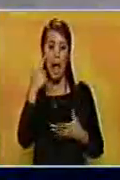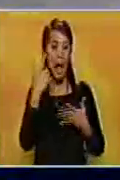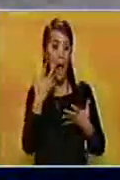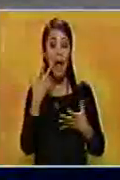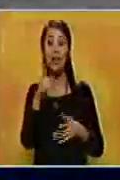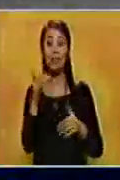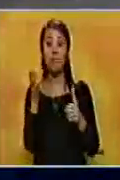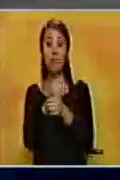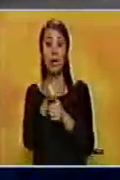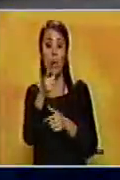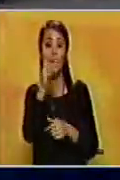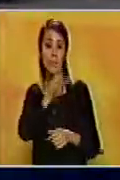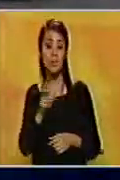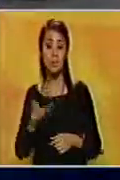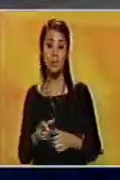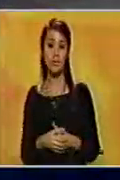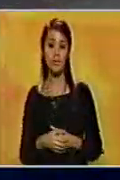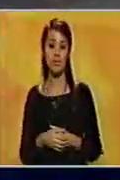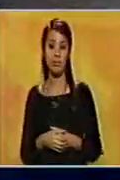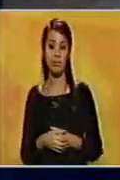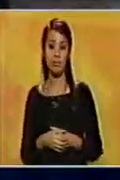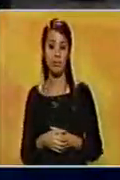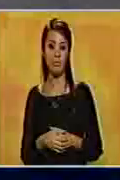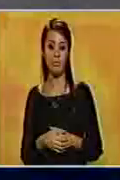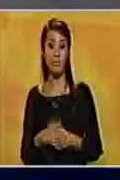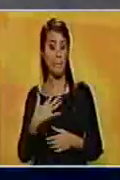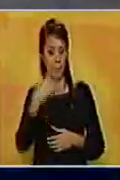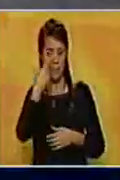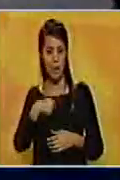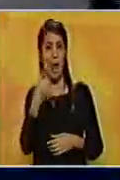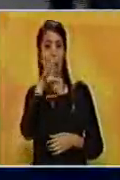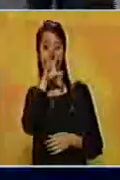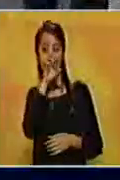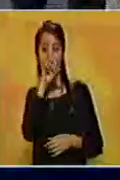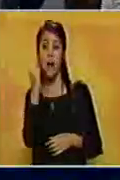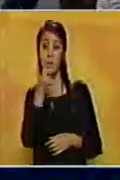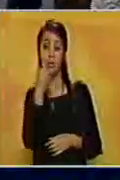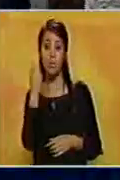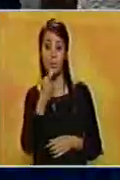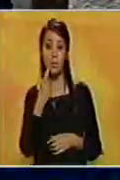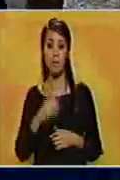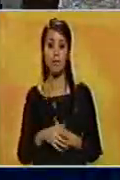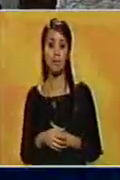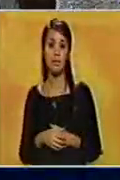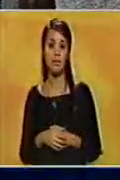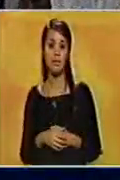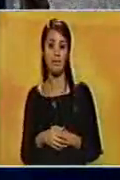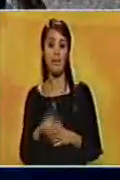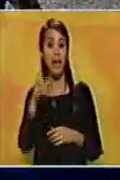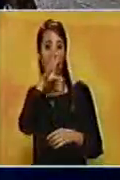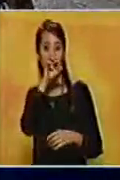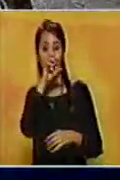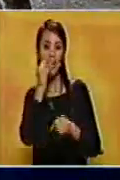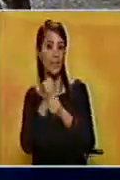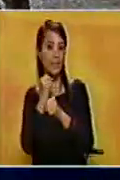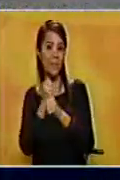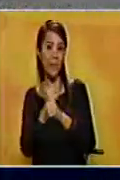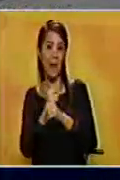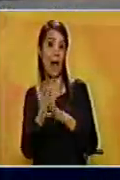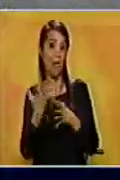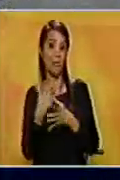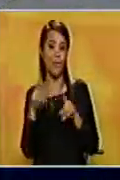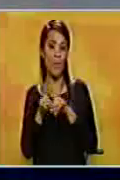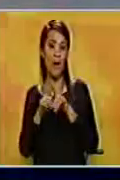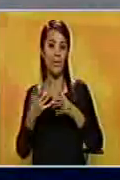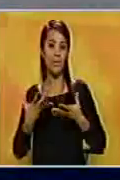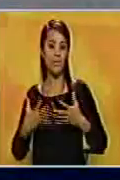ahorita en mi área como tal, que es el perro de búsqueda, el fuerte es el perro es el héroe, el perro es el que hace el trabajo más fuerte, ellos